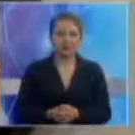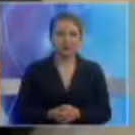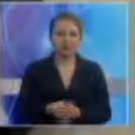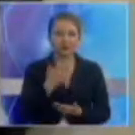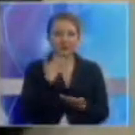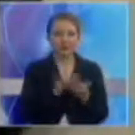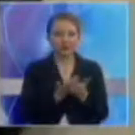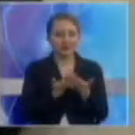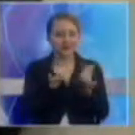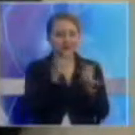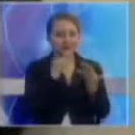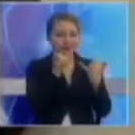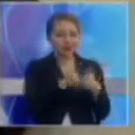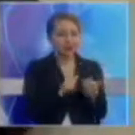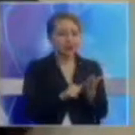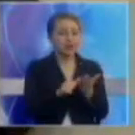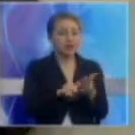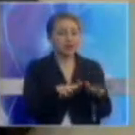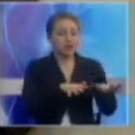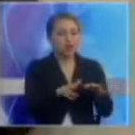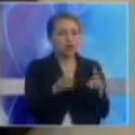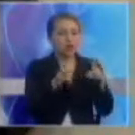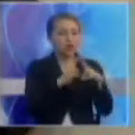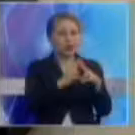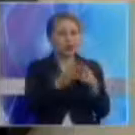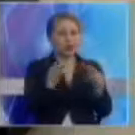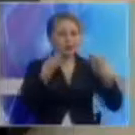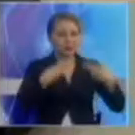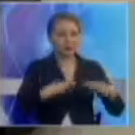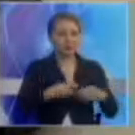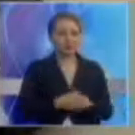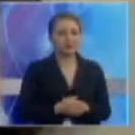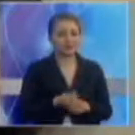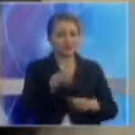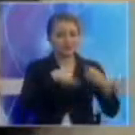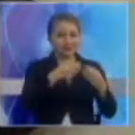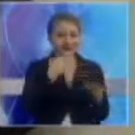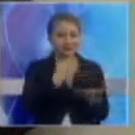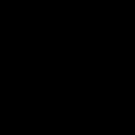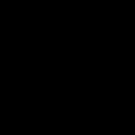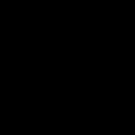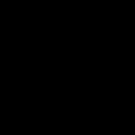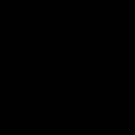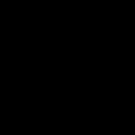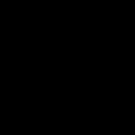ministro. El economista Andrés Arauz, ministro coordinador de Conocimiento y Talento Humano. Vamos a una pausa. Ya hablamos.